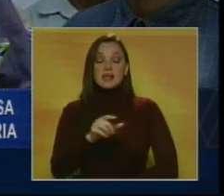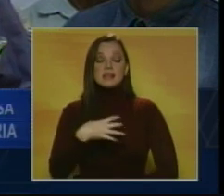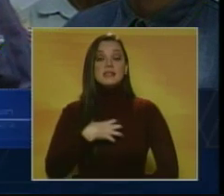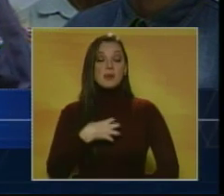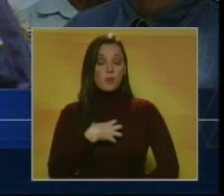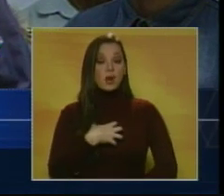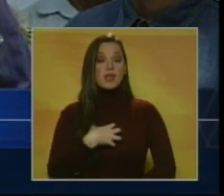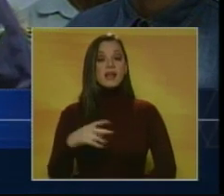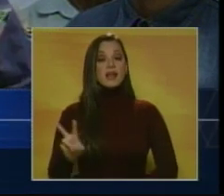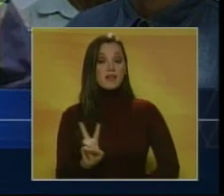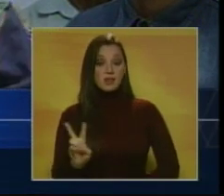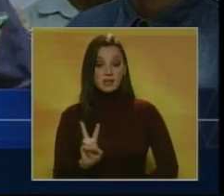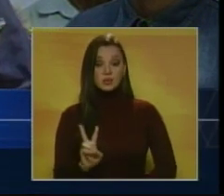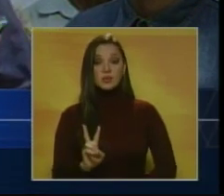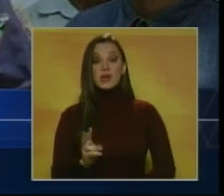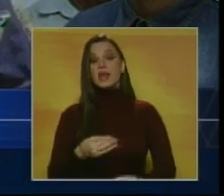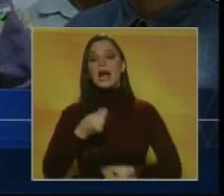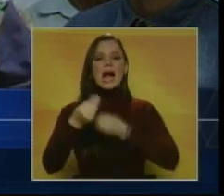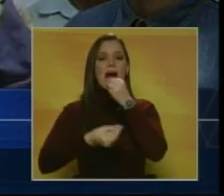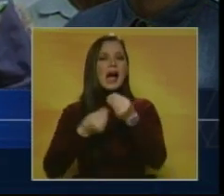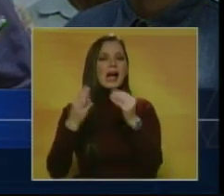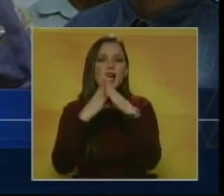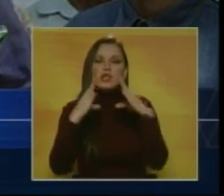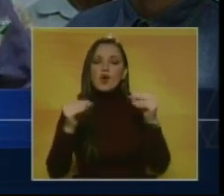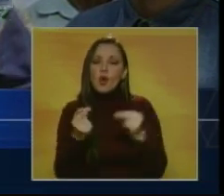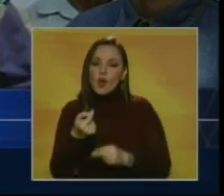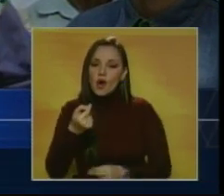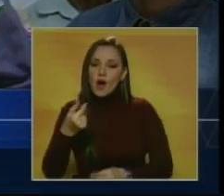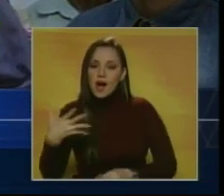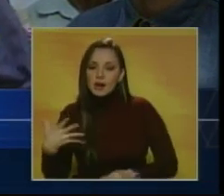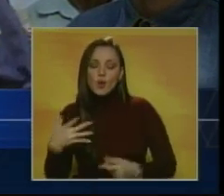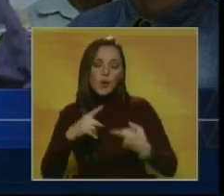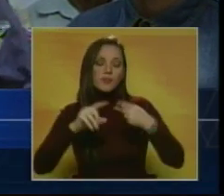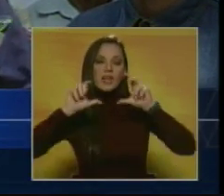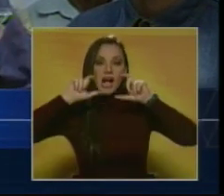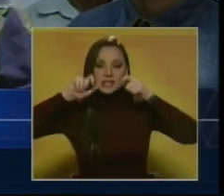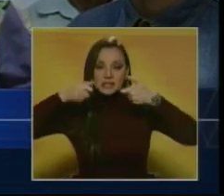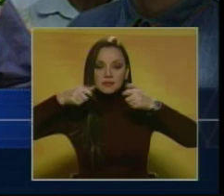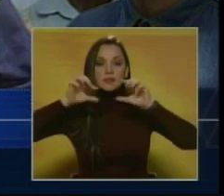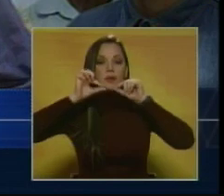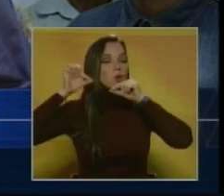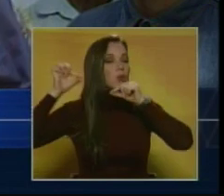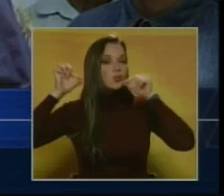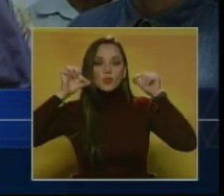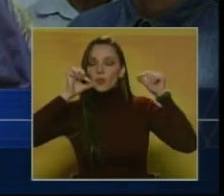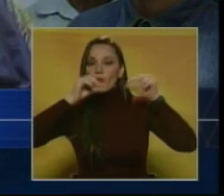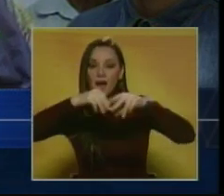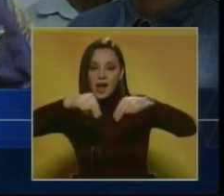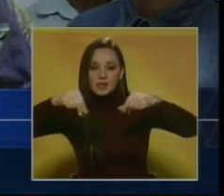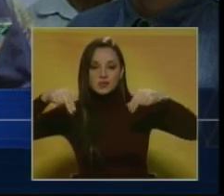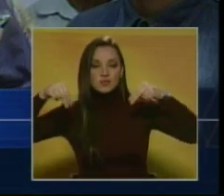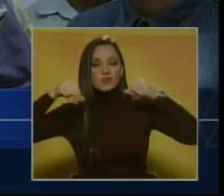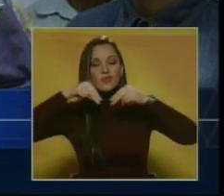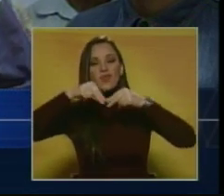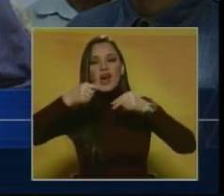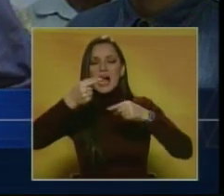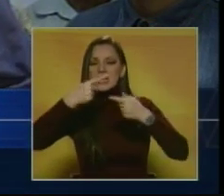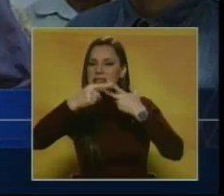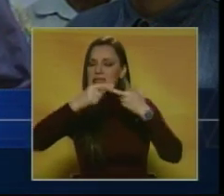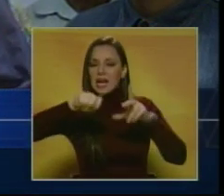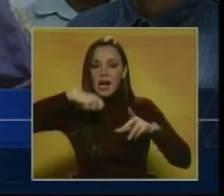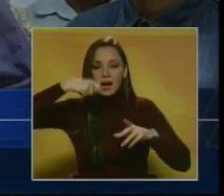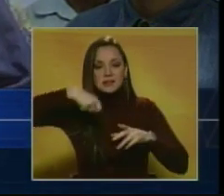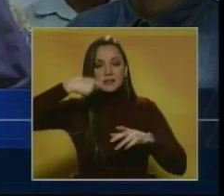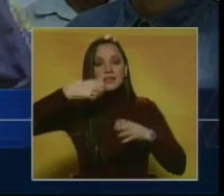que Venezuela produzca todo el arroz, el maíz, la caña de azúcar, los cereales en general,